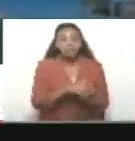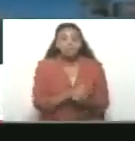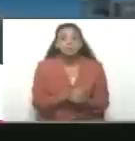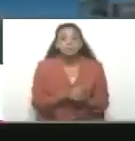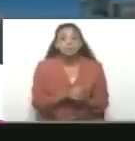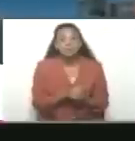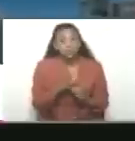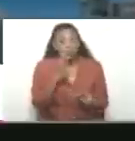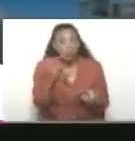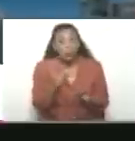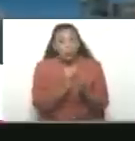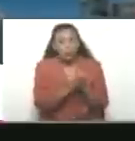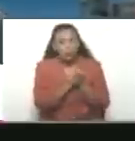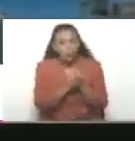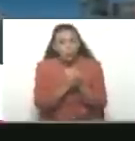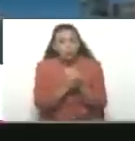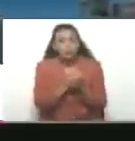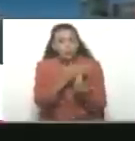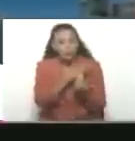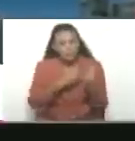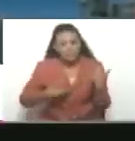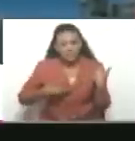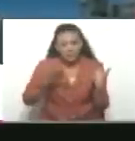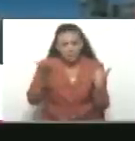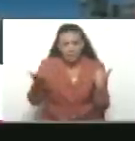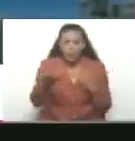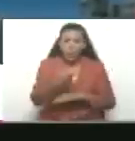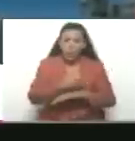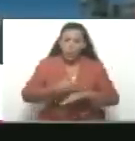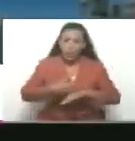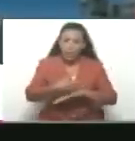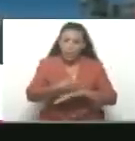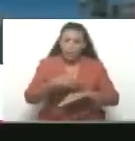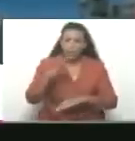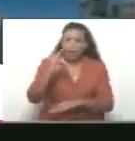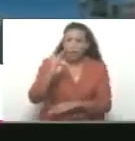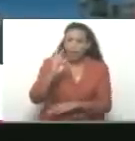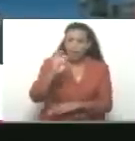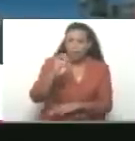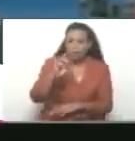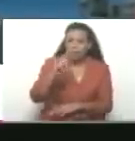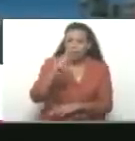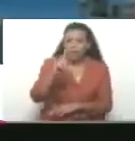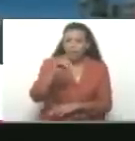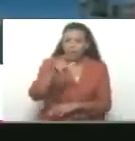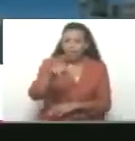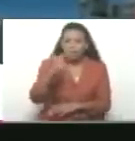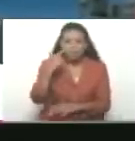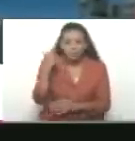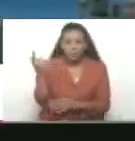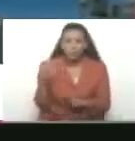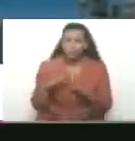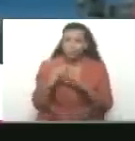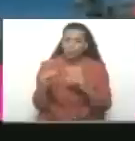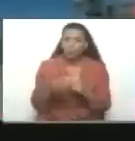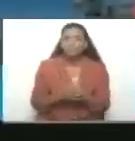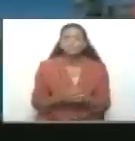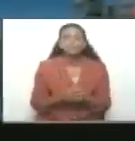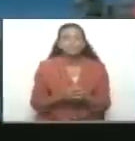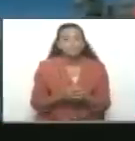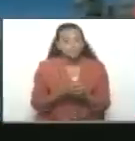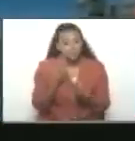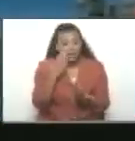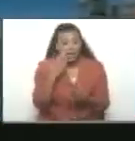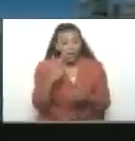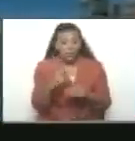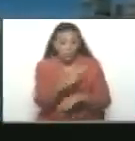ahí de la mano usted como presidente el gobernador Fredy bernar y la alcal andra Sánchez y trabajando fuerte para esto bueno presidente en